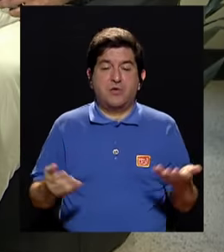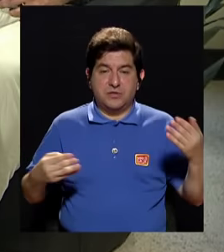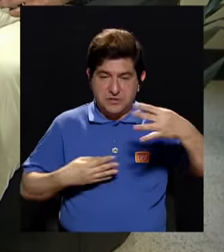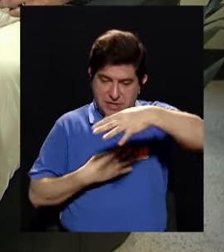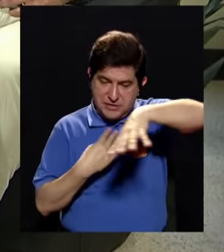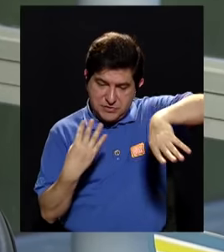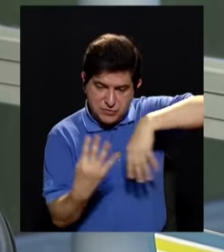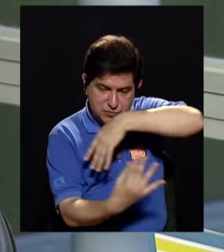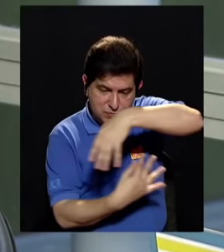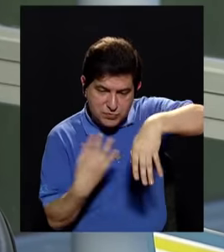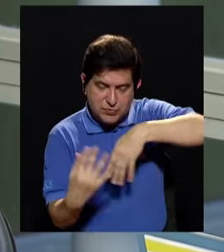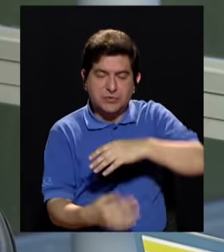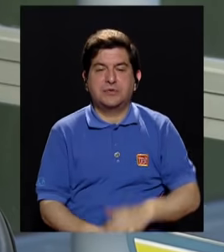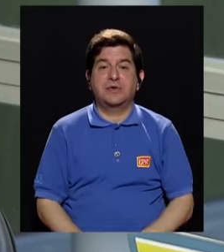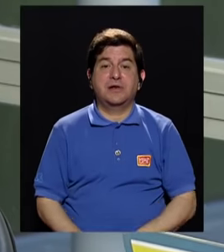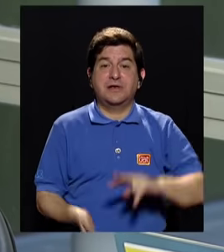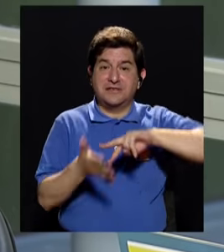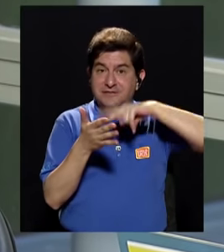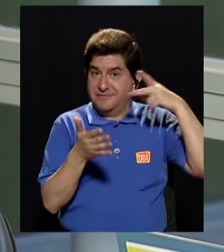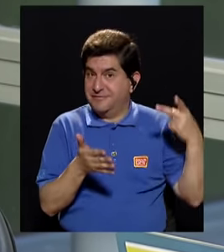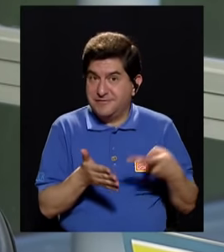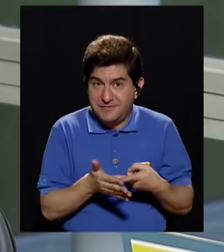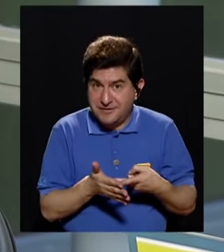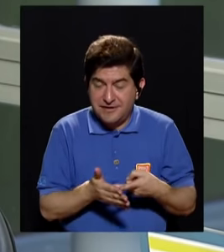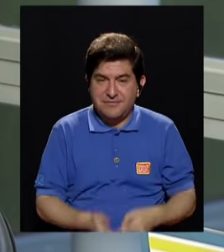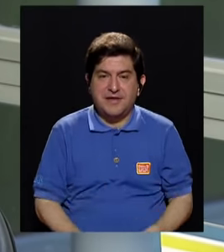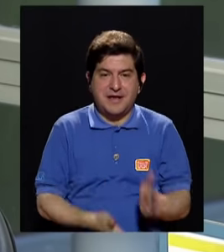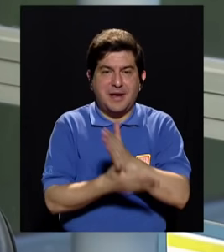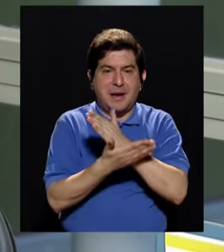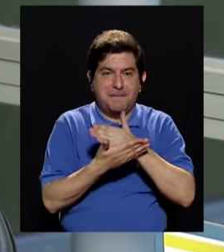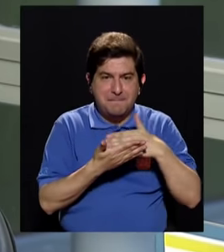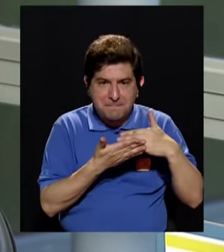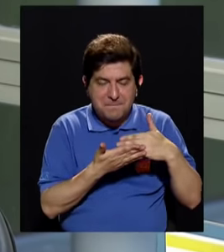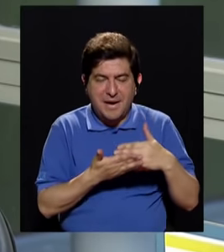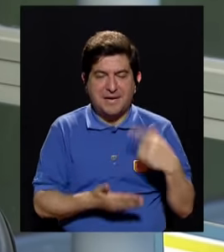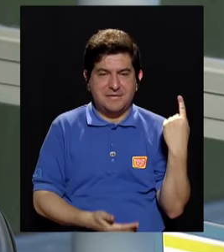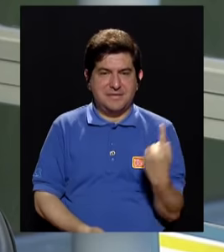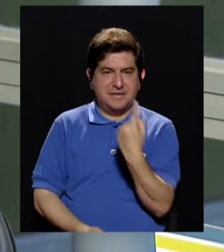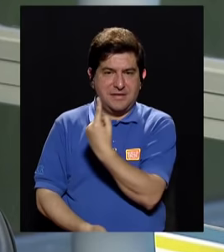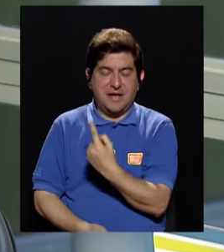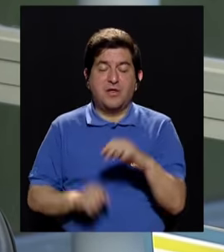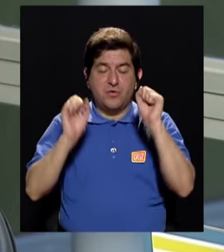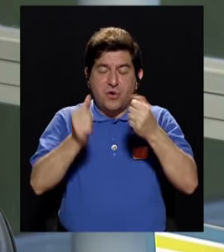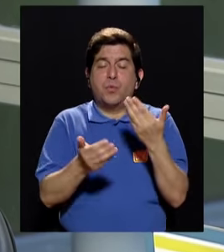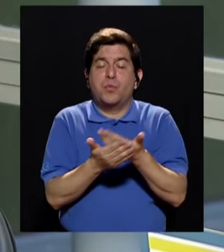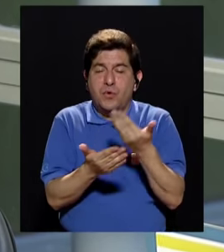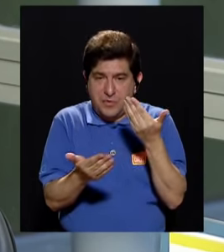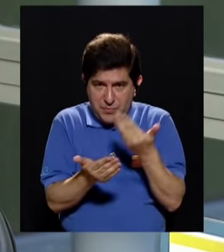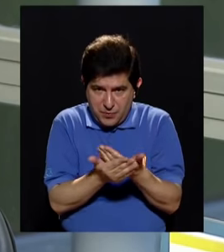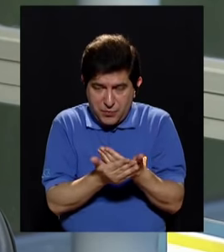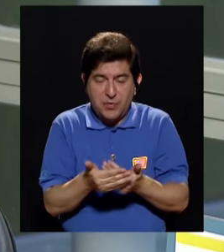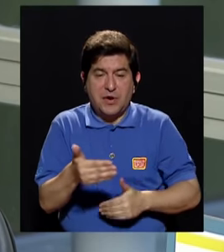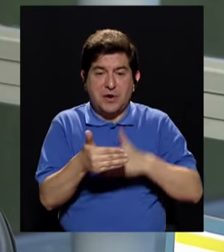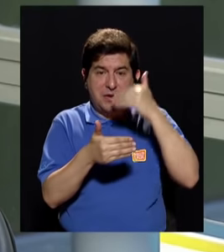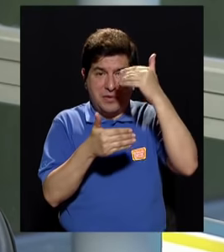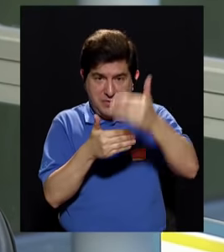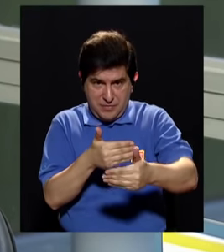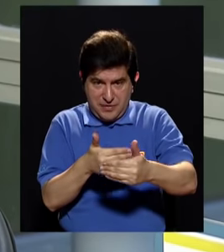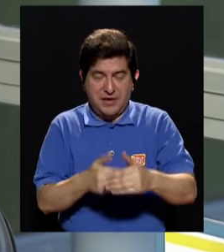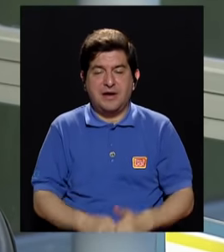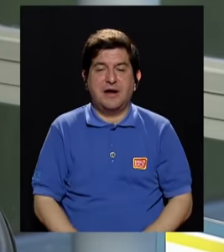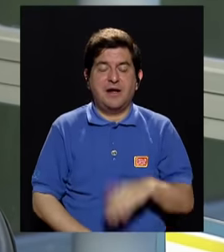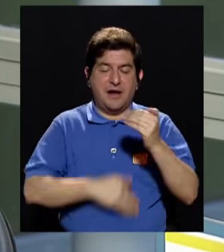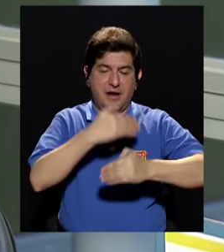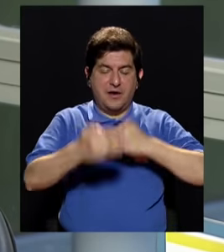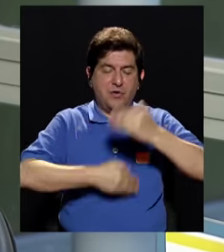entre uno y otro entonces se van a producir se van a trasladar cosas que pueden ser consideradas evidencias y más tarde podrían ser consideradas